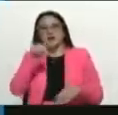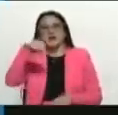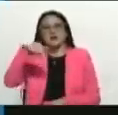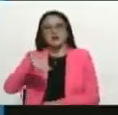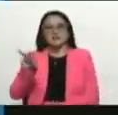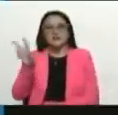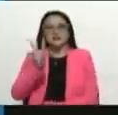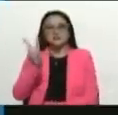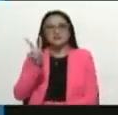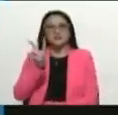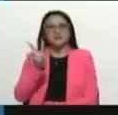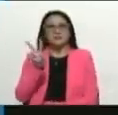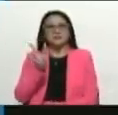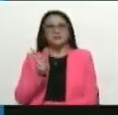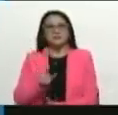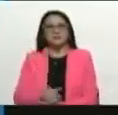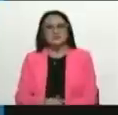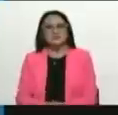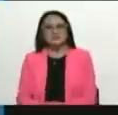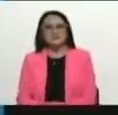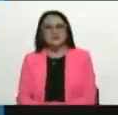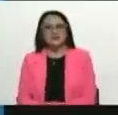venezolano.